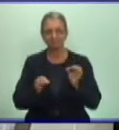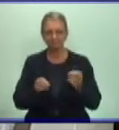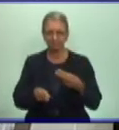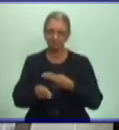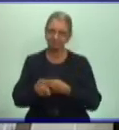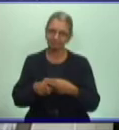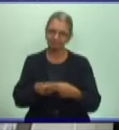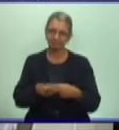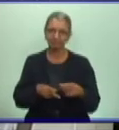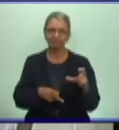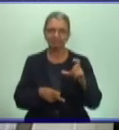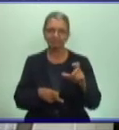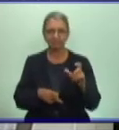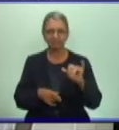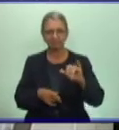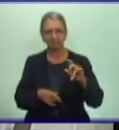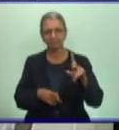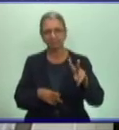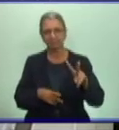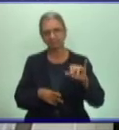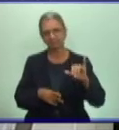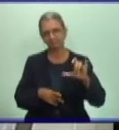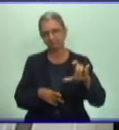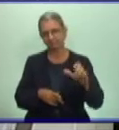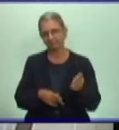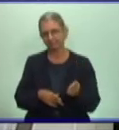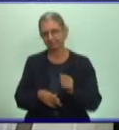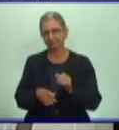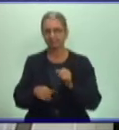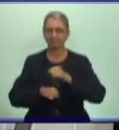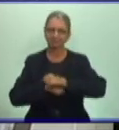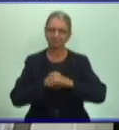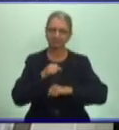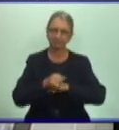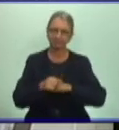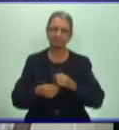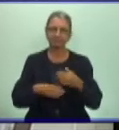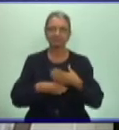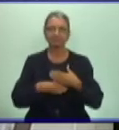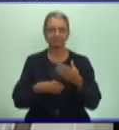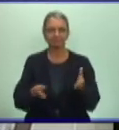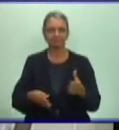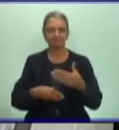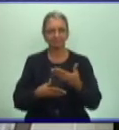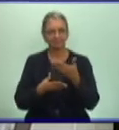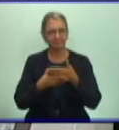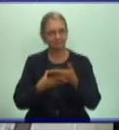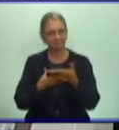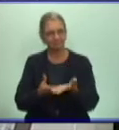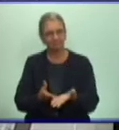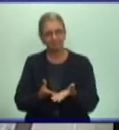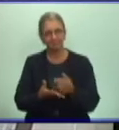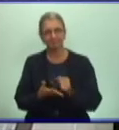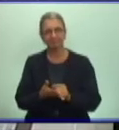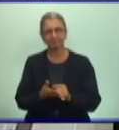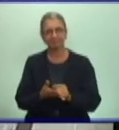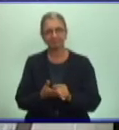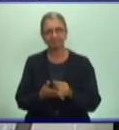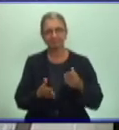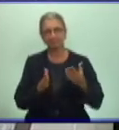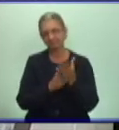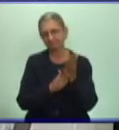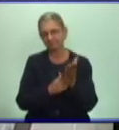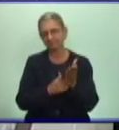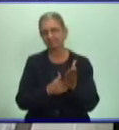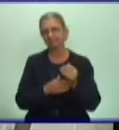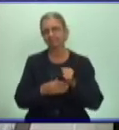Cívica. Es decir, que se mantiene la misma estructura, la presentación, el desarrollo, las conclusiones y